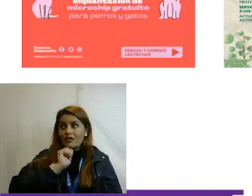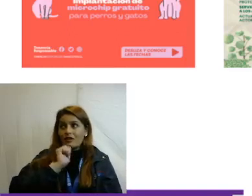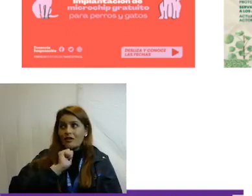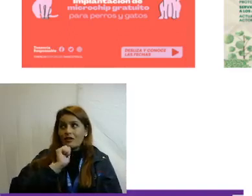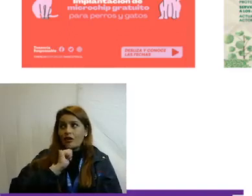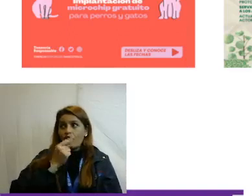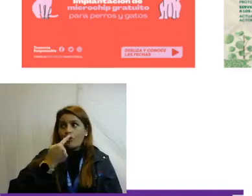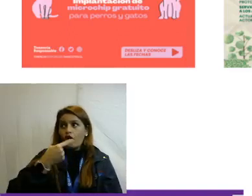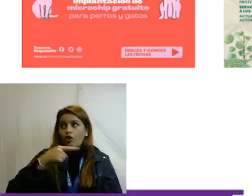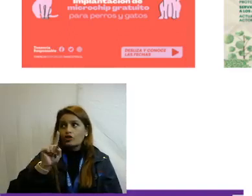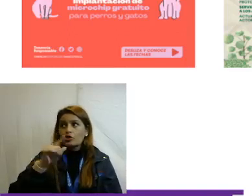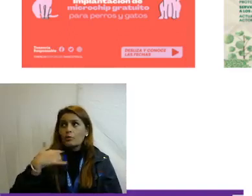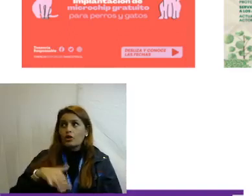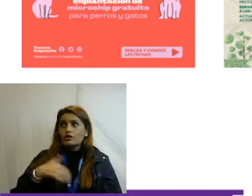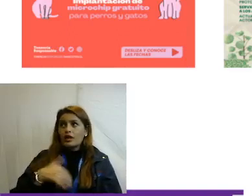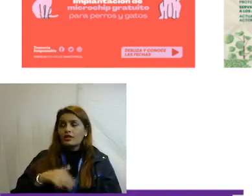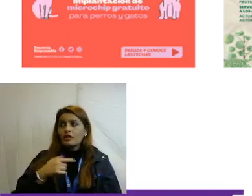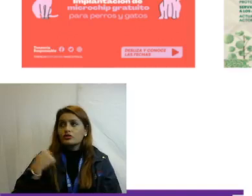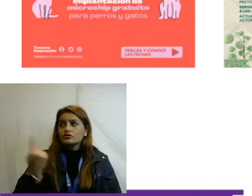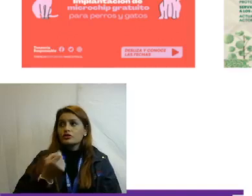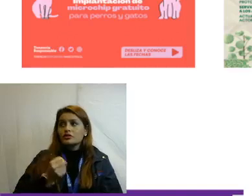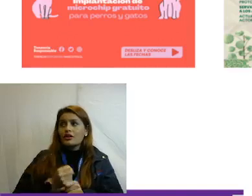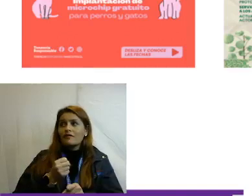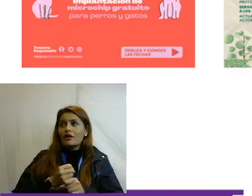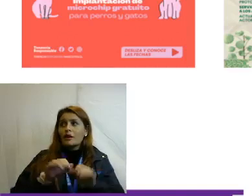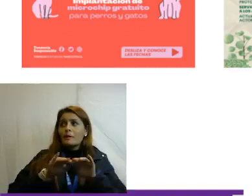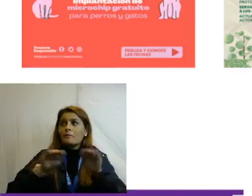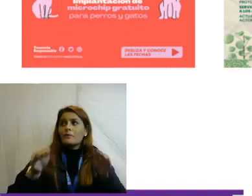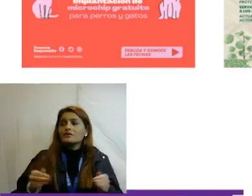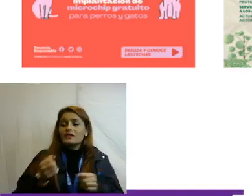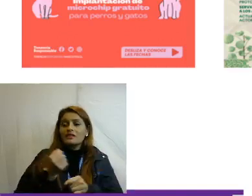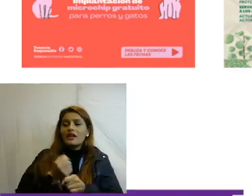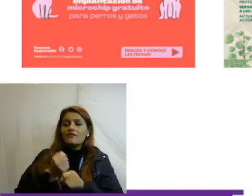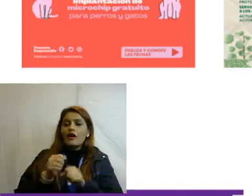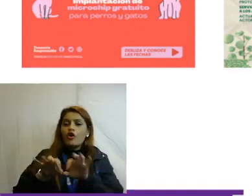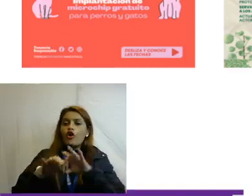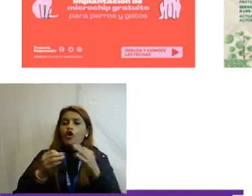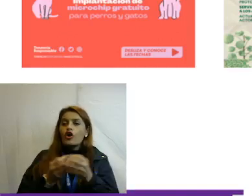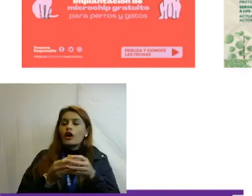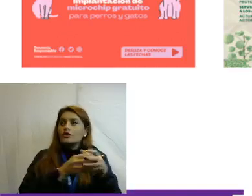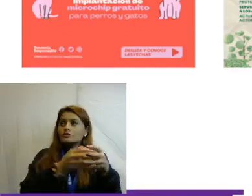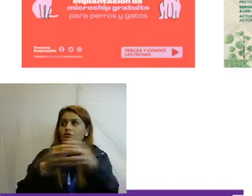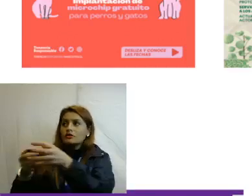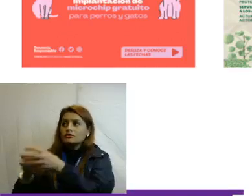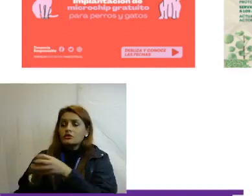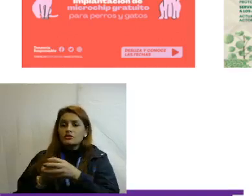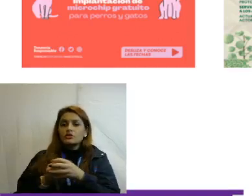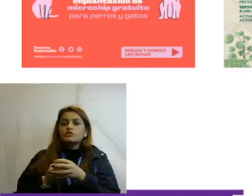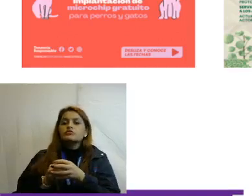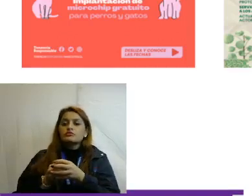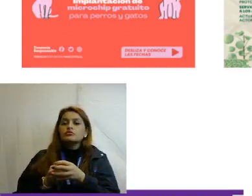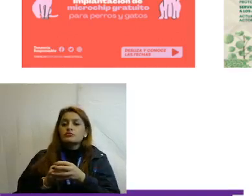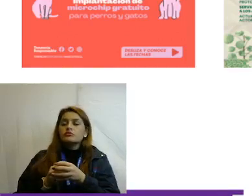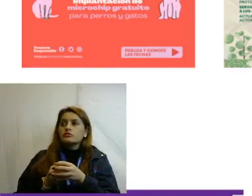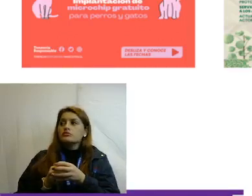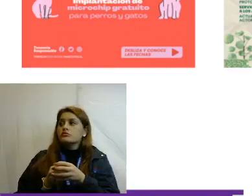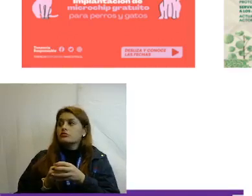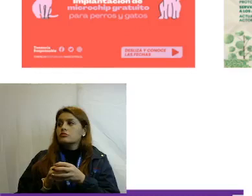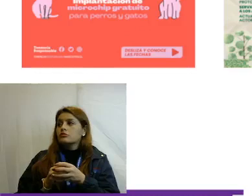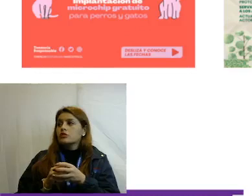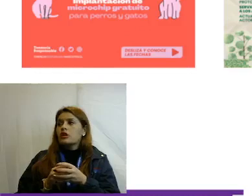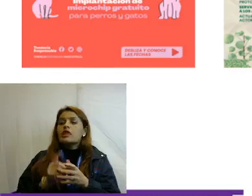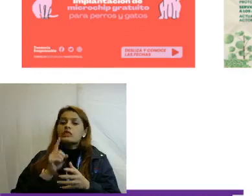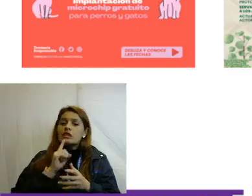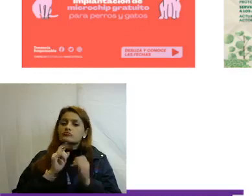Otro punto importante de nuestro trabajo son las mesas de trabajo con las organizaciones o actores de protección animal, que se difunden a través de las